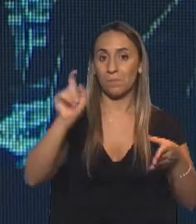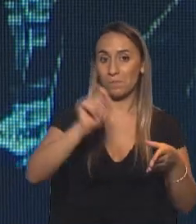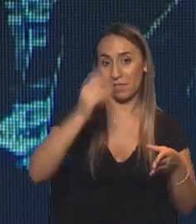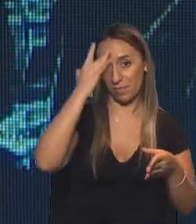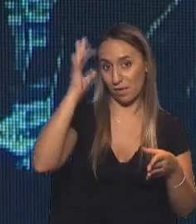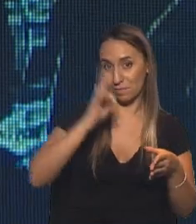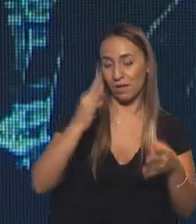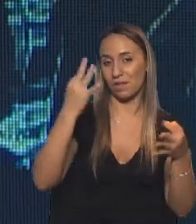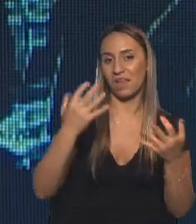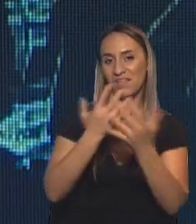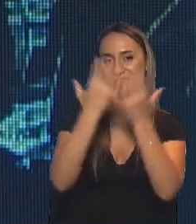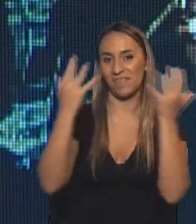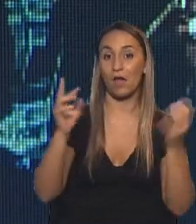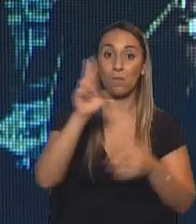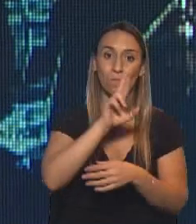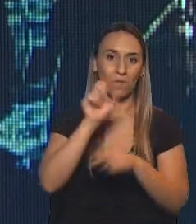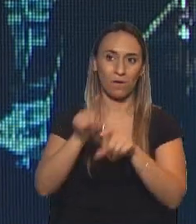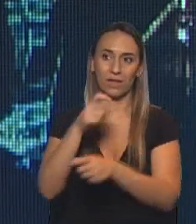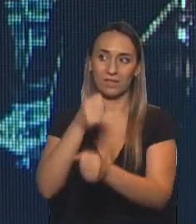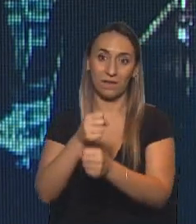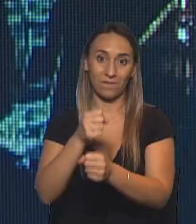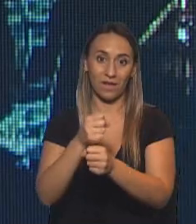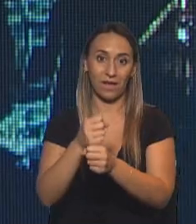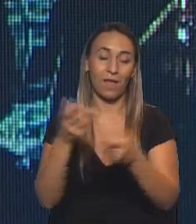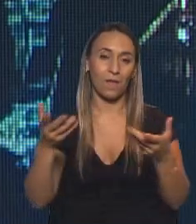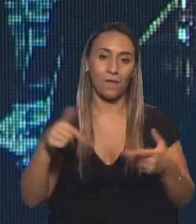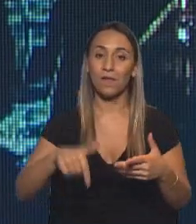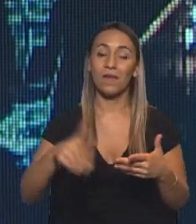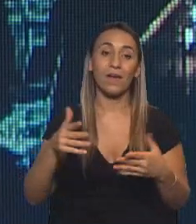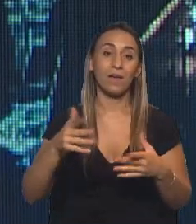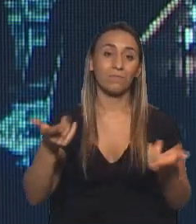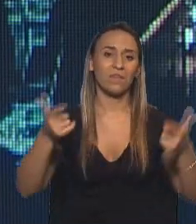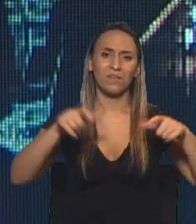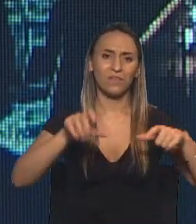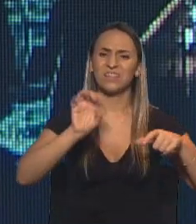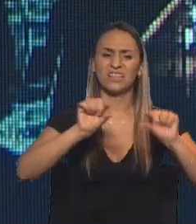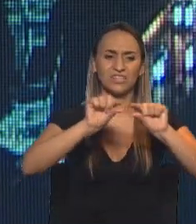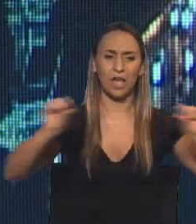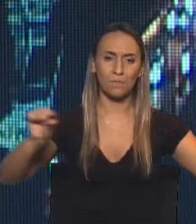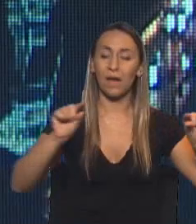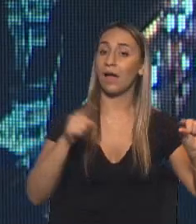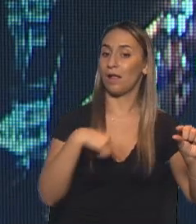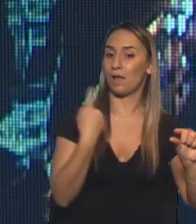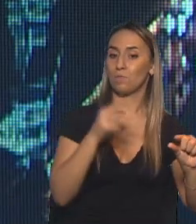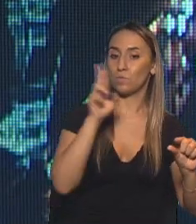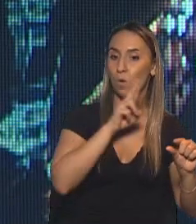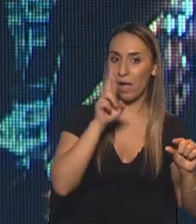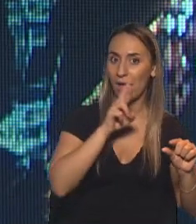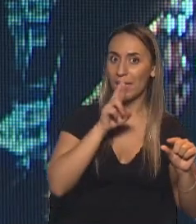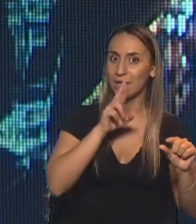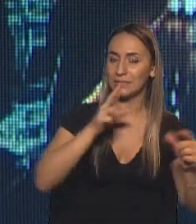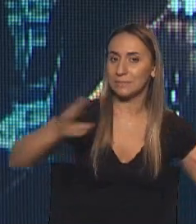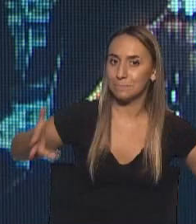del Día de la Mujer Trabajadora y en el marco justamente de esto que se llama Las mujeres movemos el mundo hacia la igualdad,